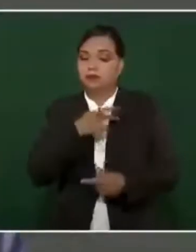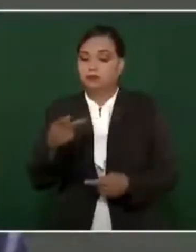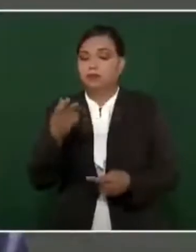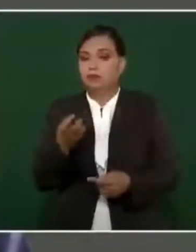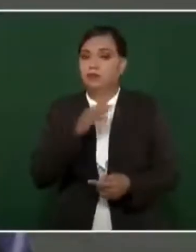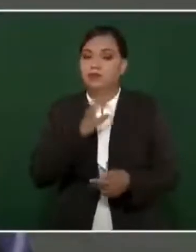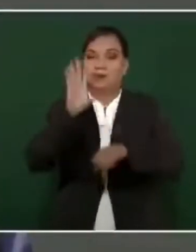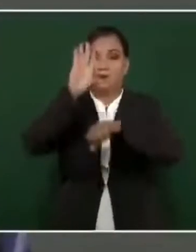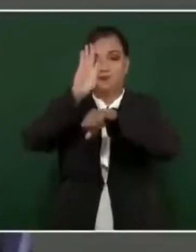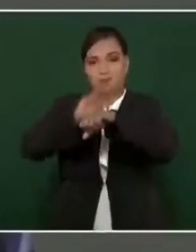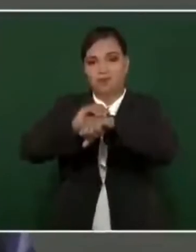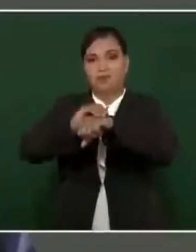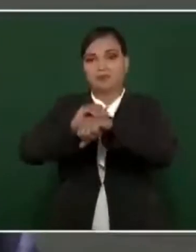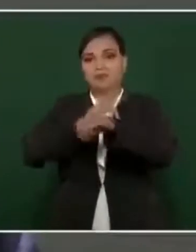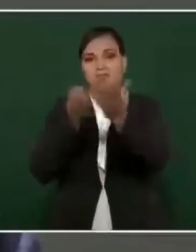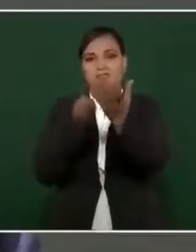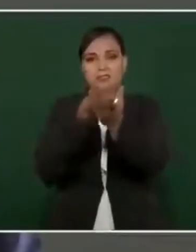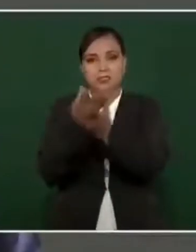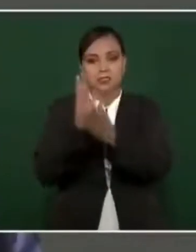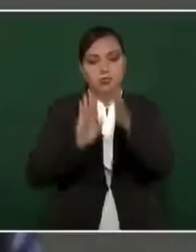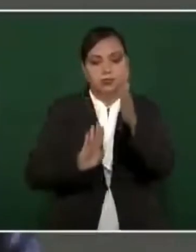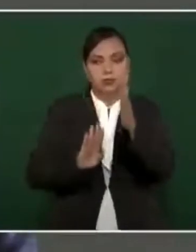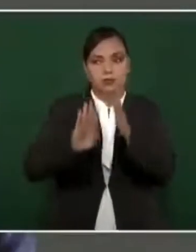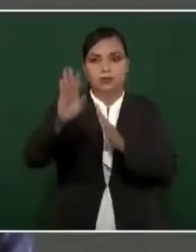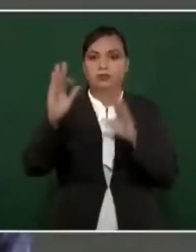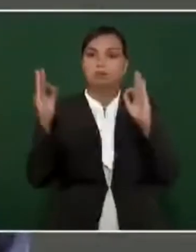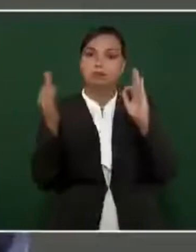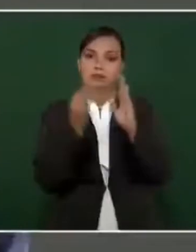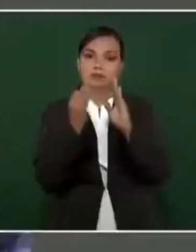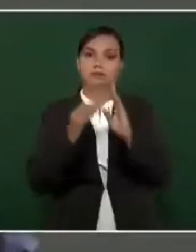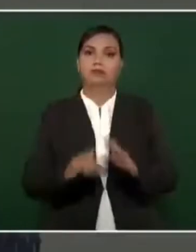nos endeudamos y